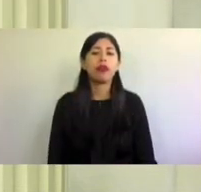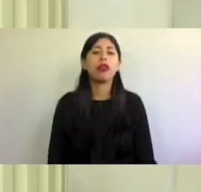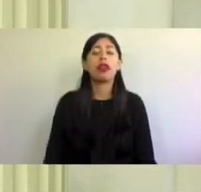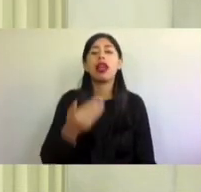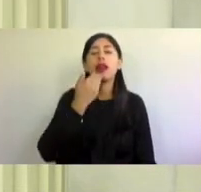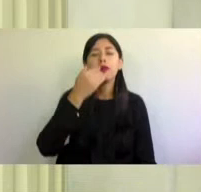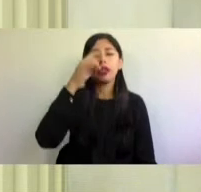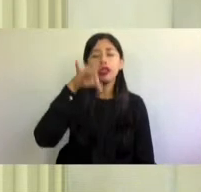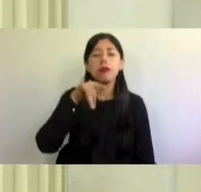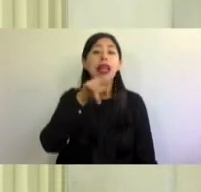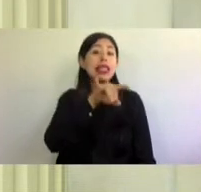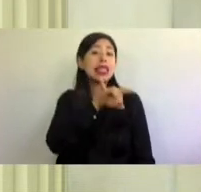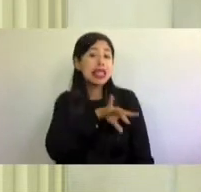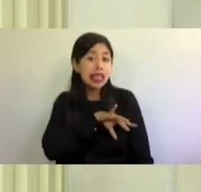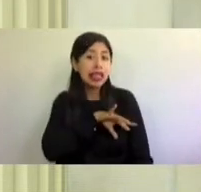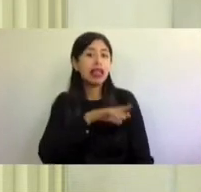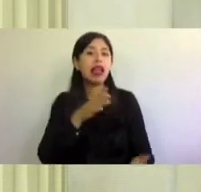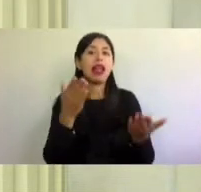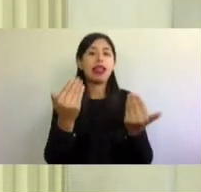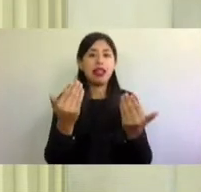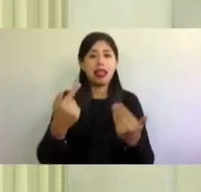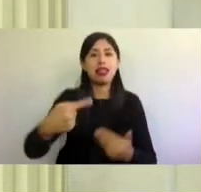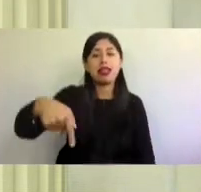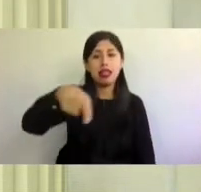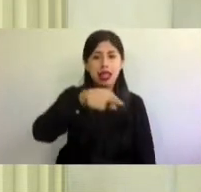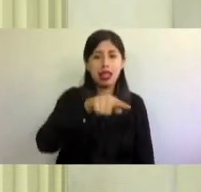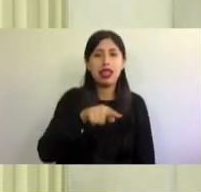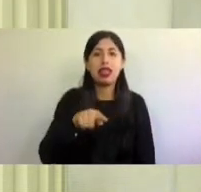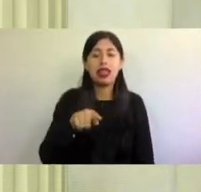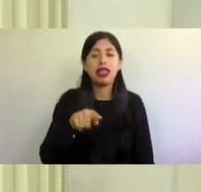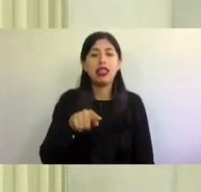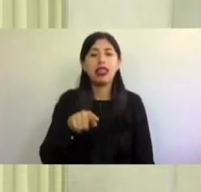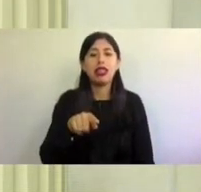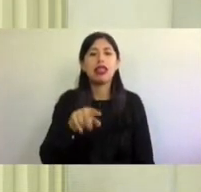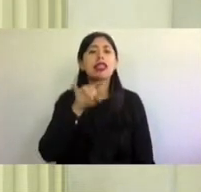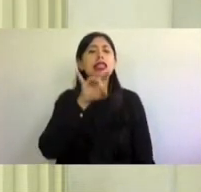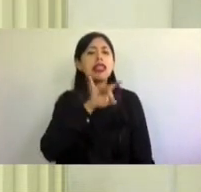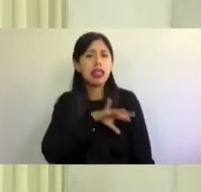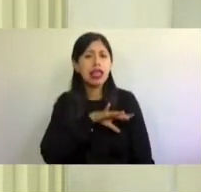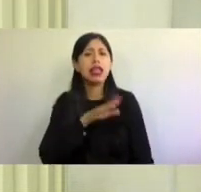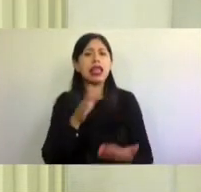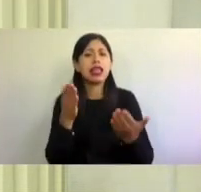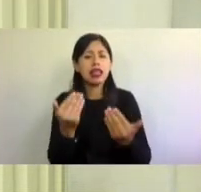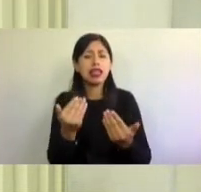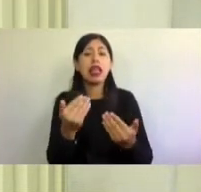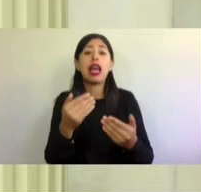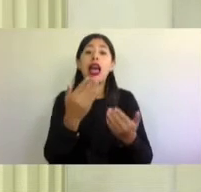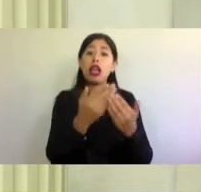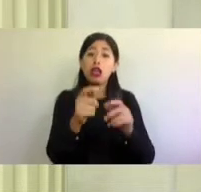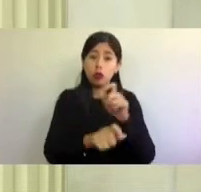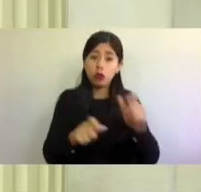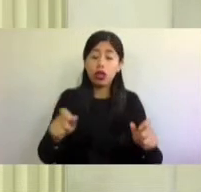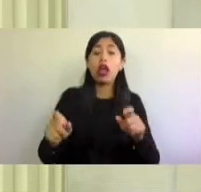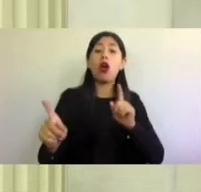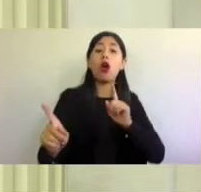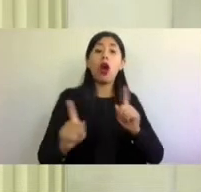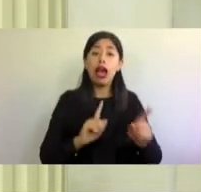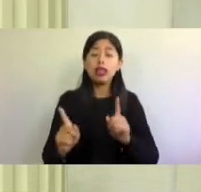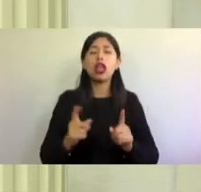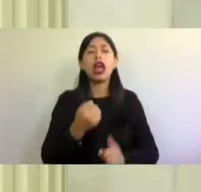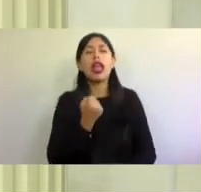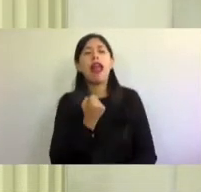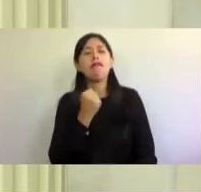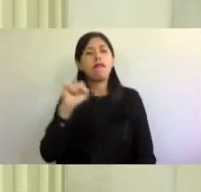necesita que chile necesita a sus estudiantes organizados rebeldes contestatarios